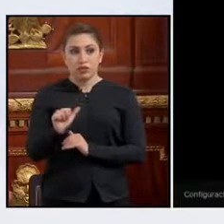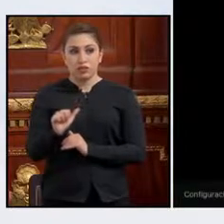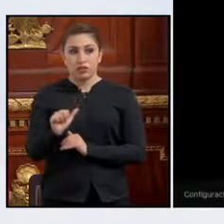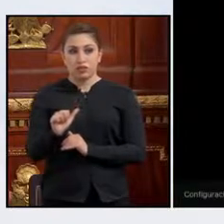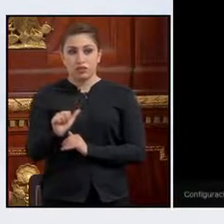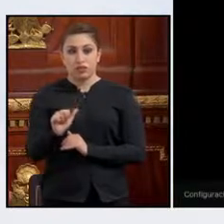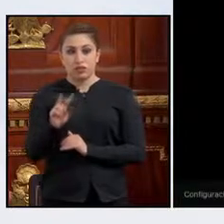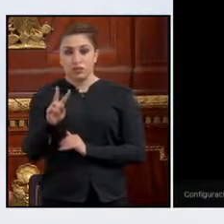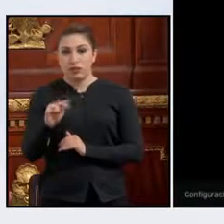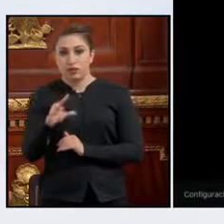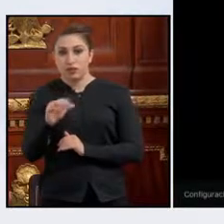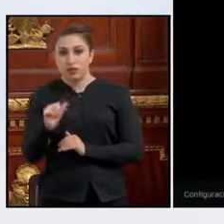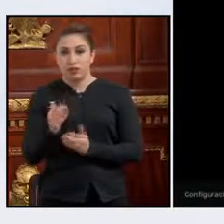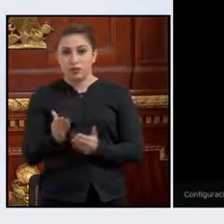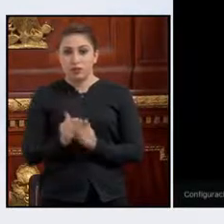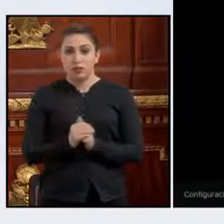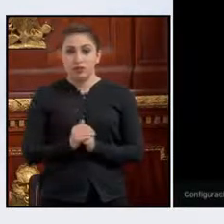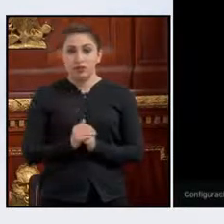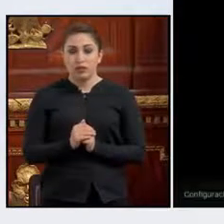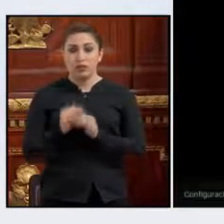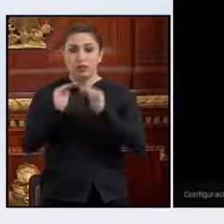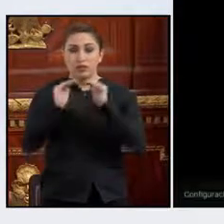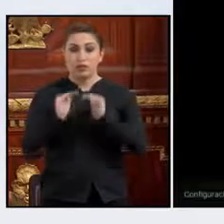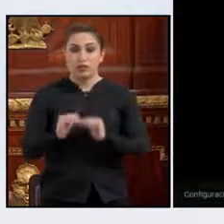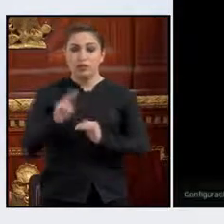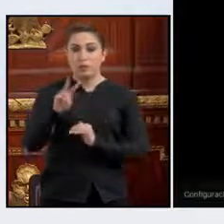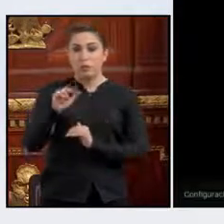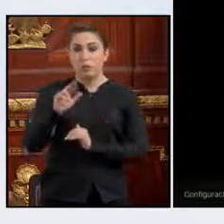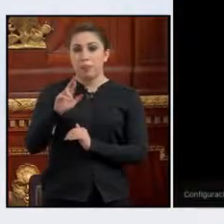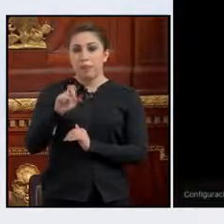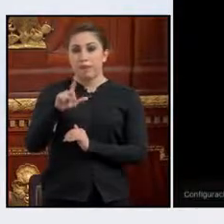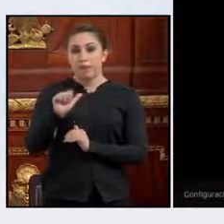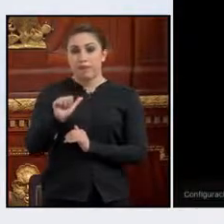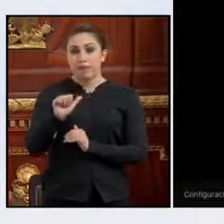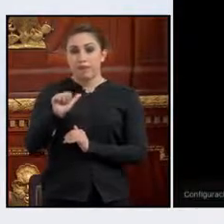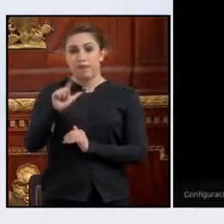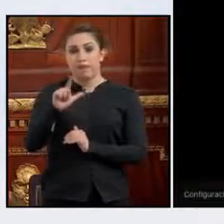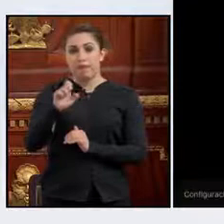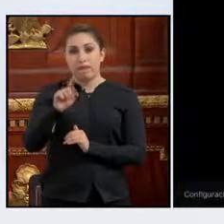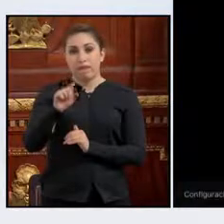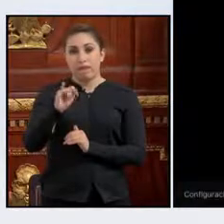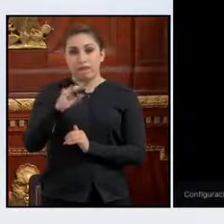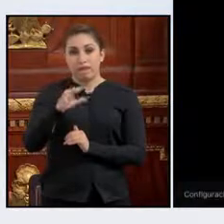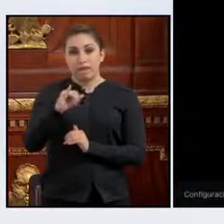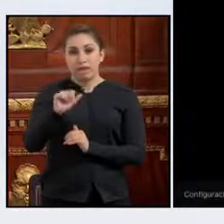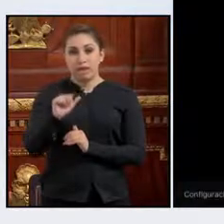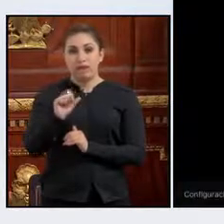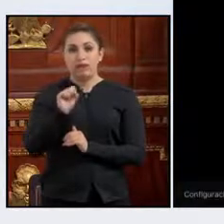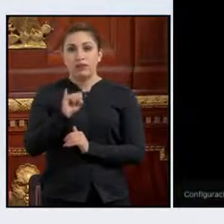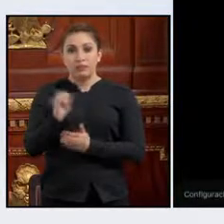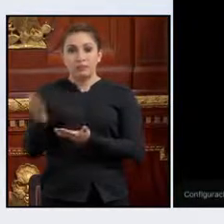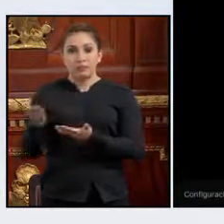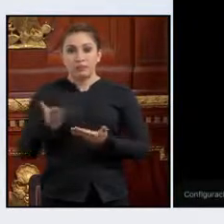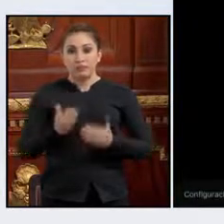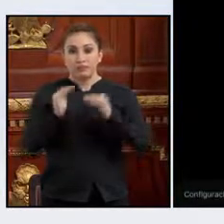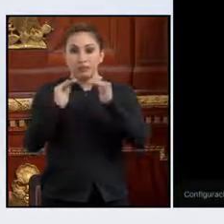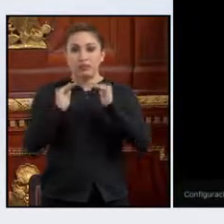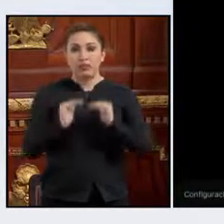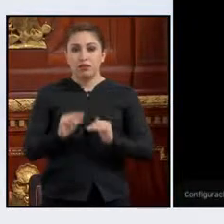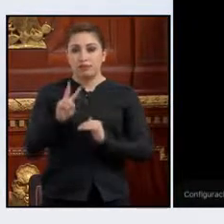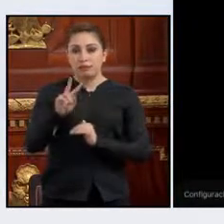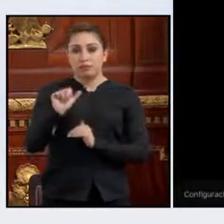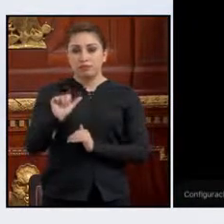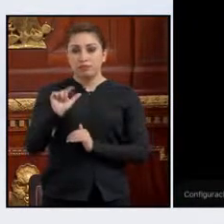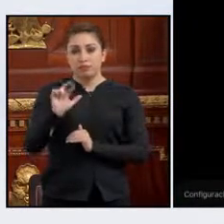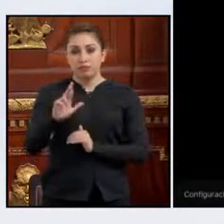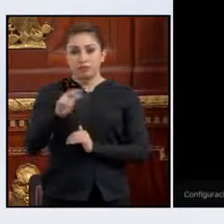Vaca Cortés. Varela Martínez Leticia Esther. Varela Martínez, presente. Vargas Bernal José